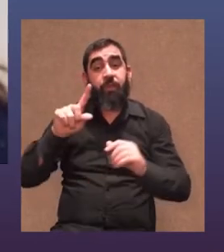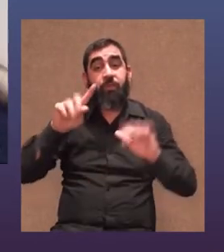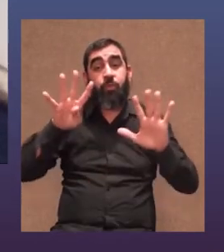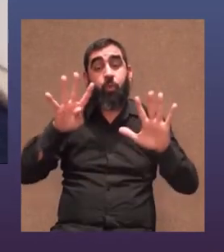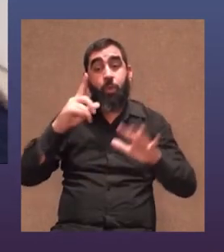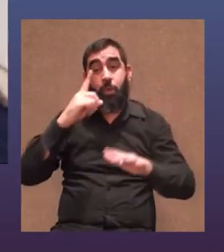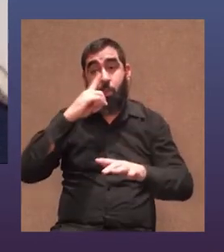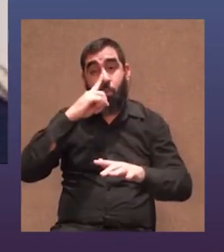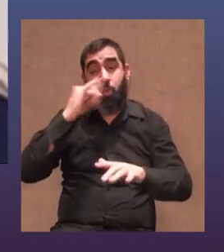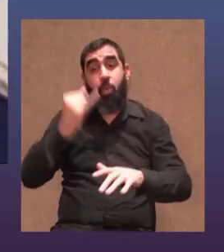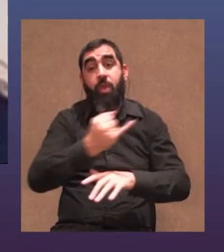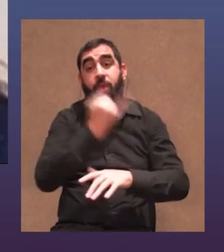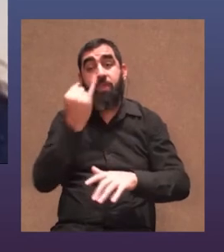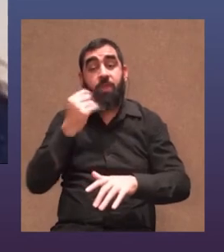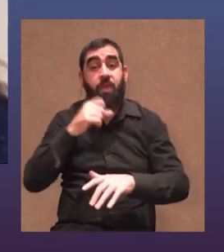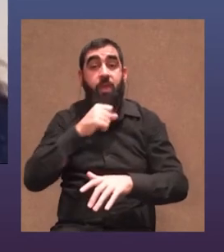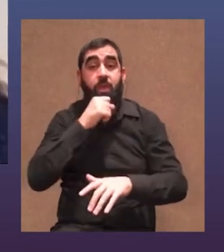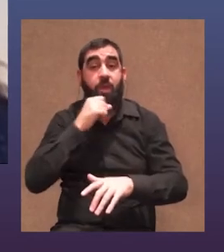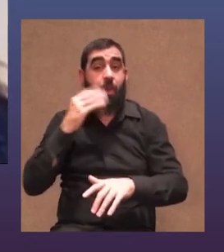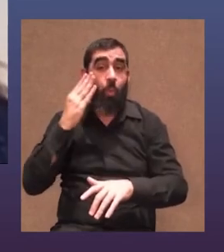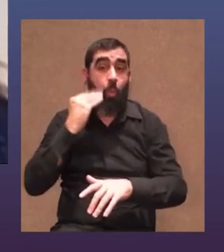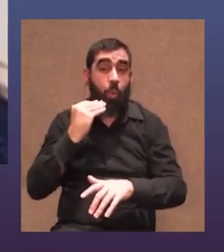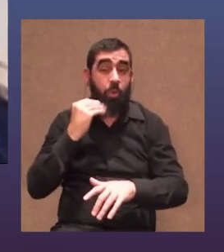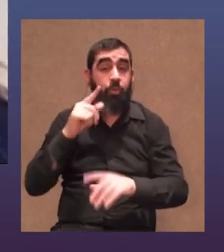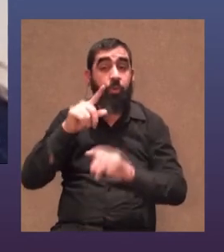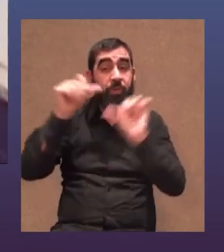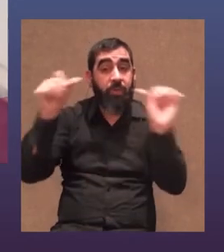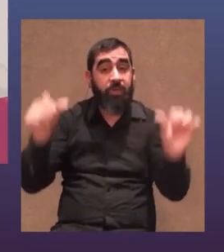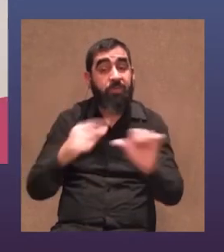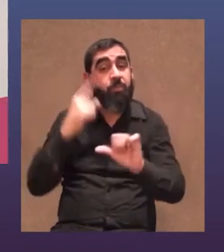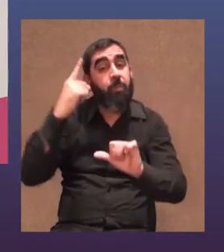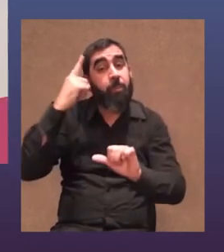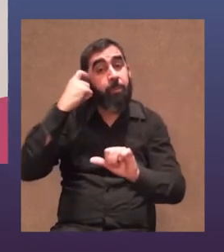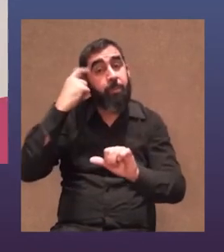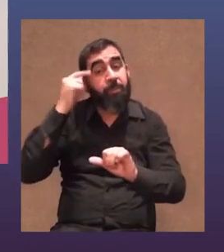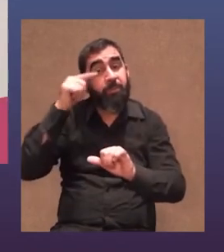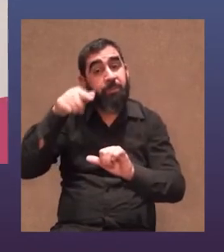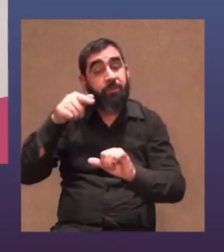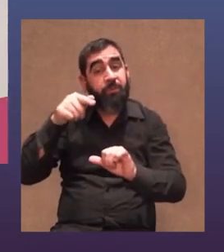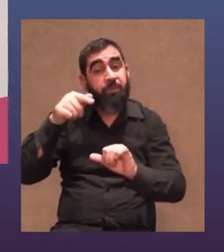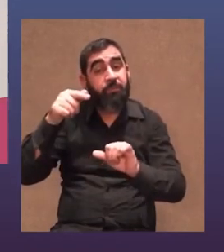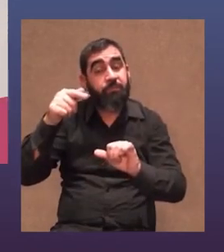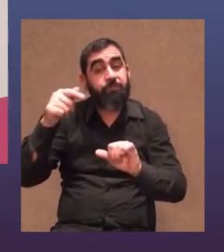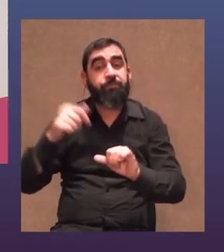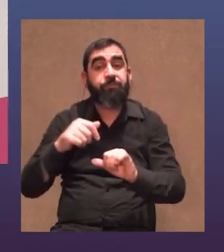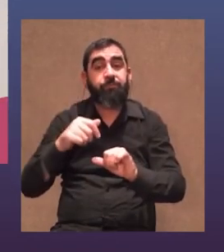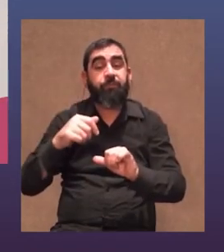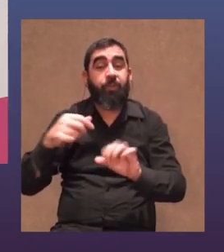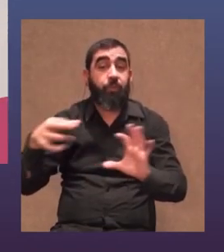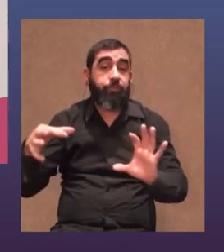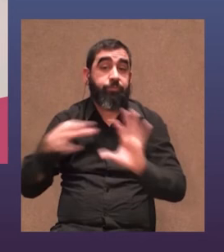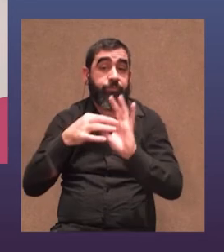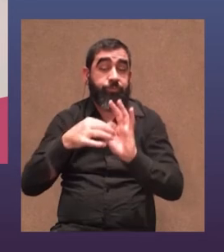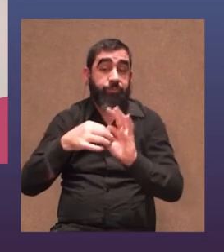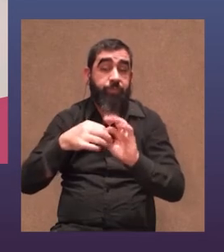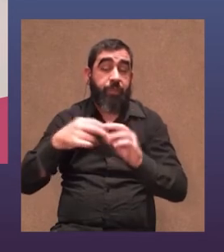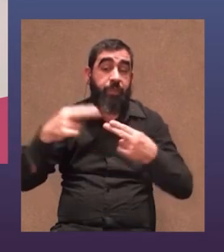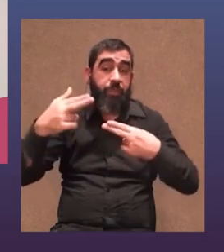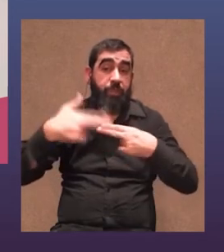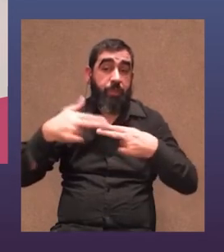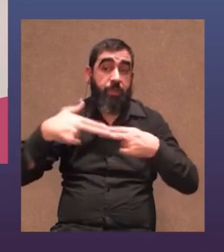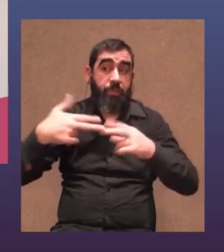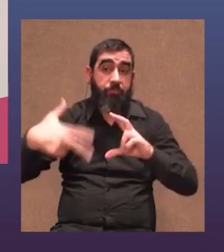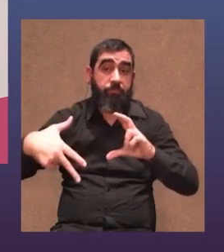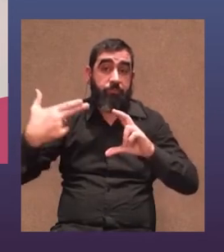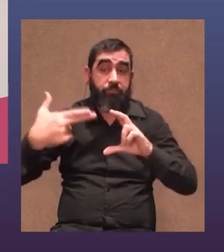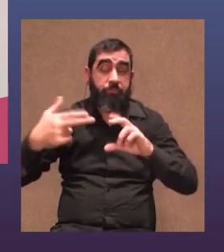que es el Día del Abuelo. Y se hizo una experiencia de como conectar virtualmente, porque estaban todos